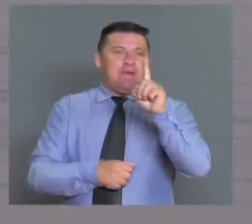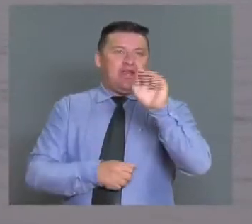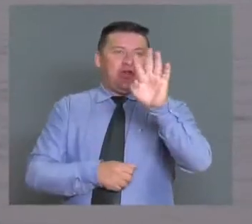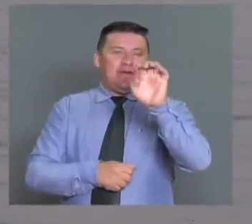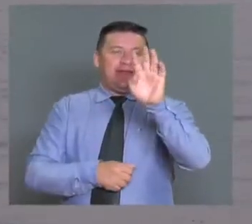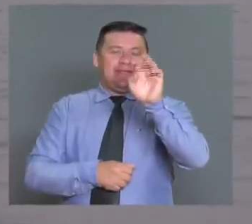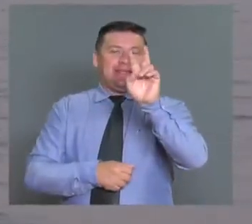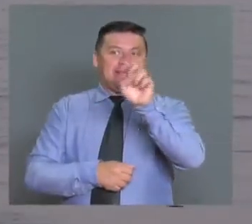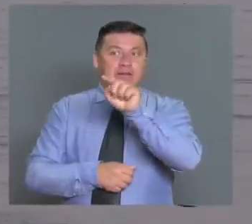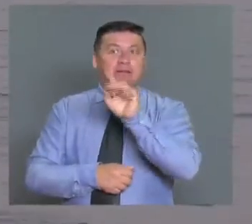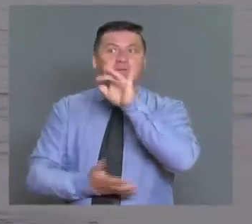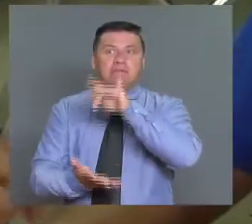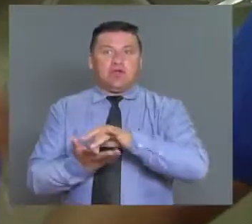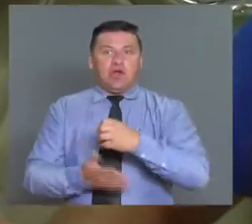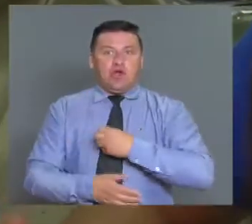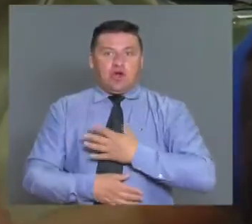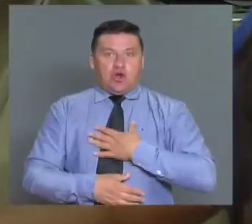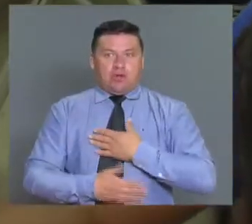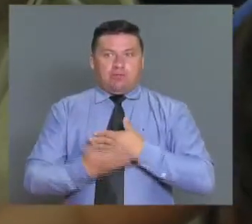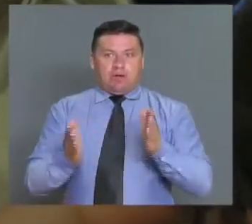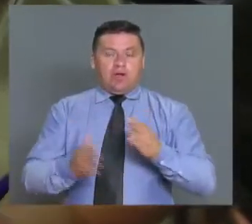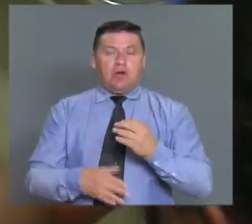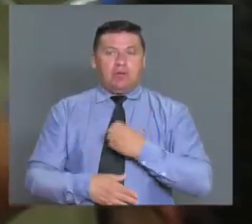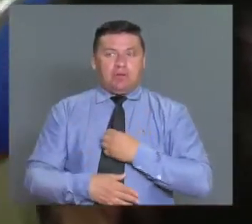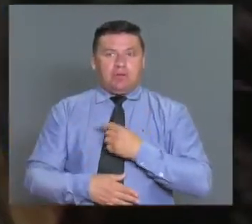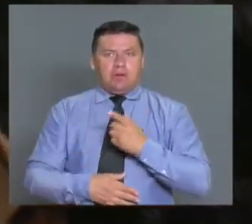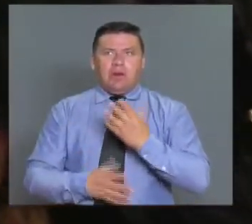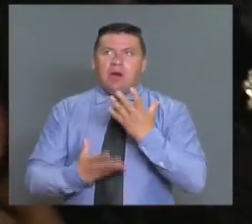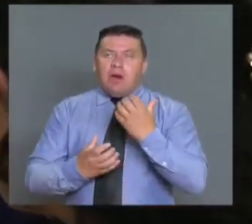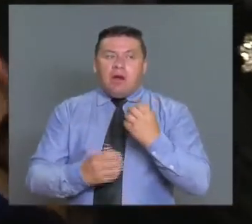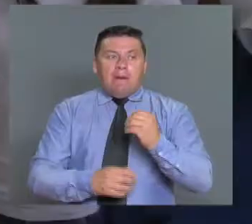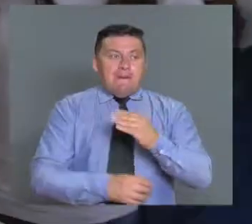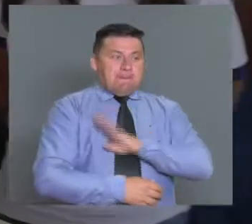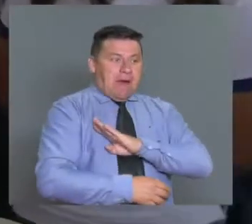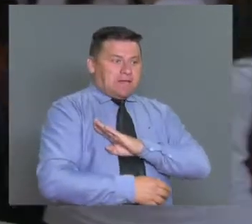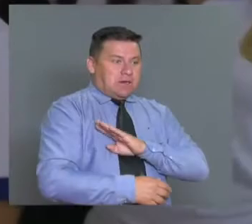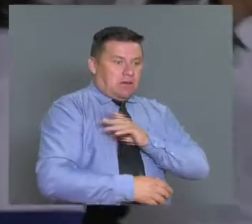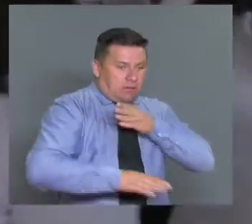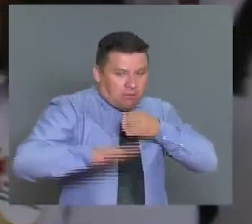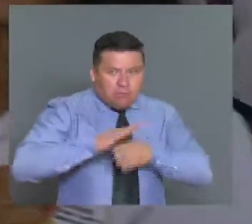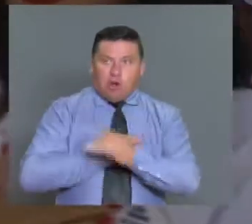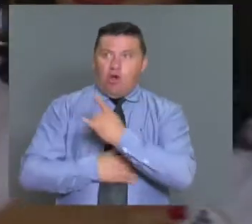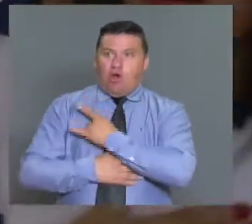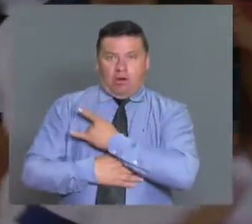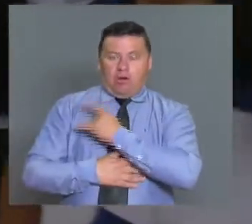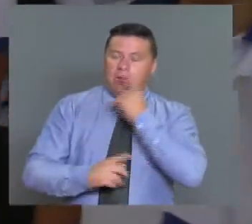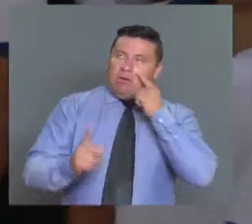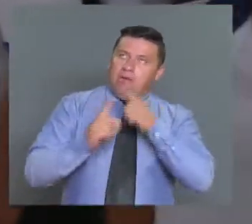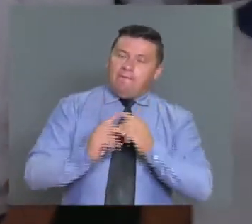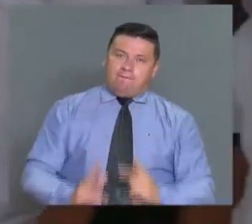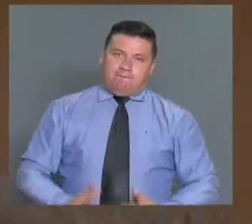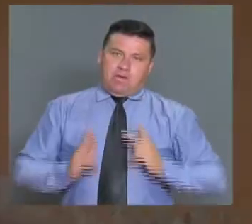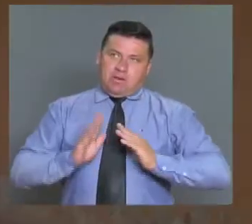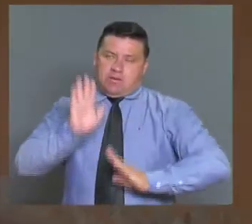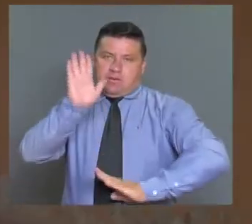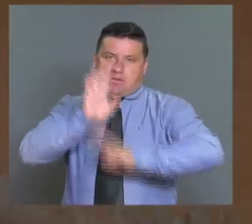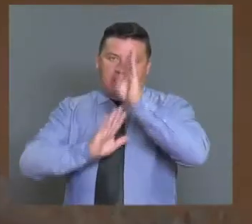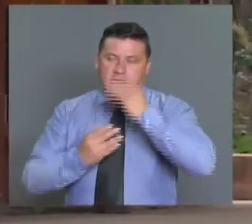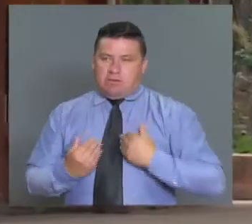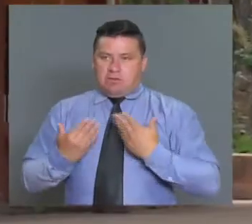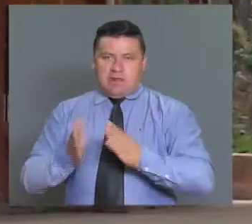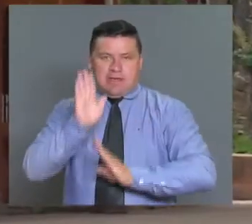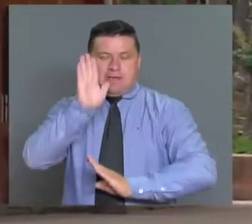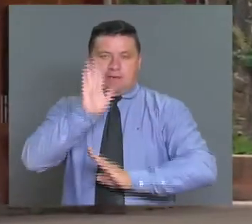entidad que le da la oportunidad a los jóvenes bachilleres de poder prepararse en la educación superior para proyectar su vida, su desarrollo y aportarle